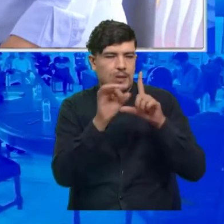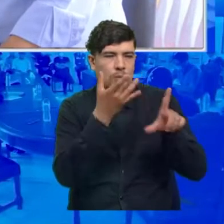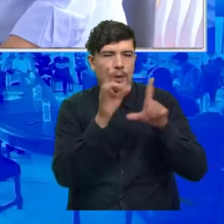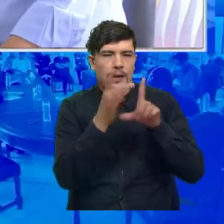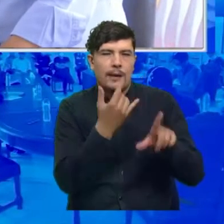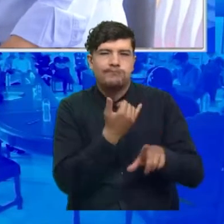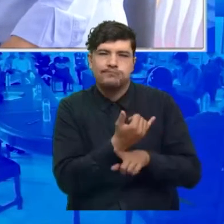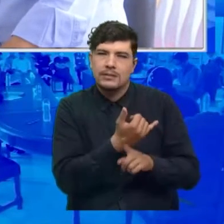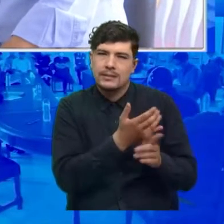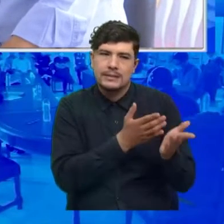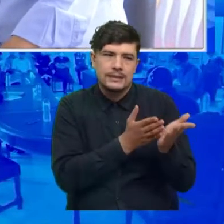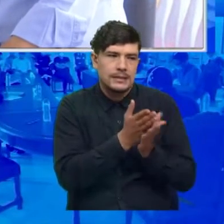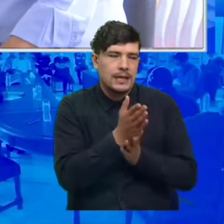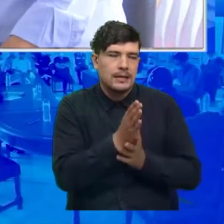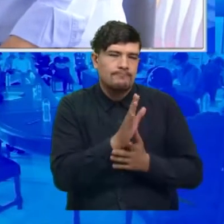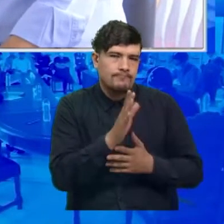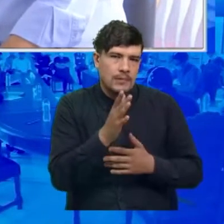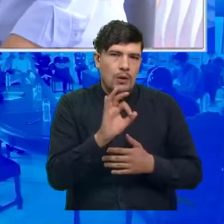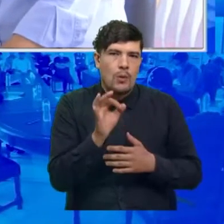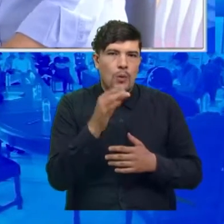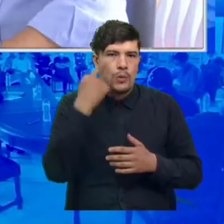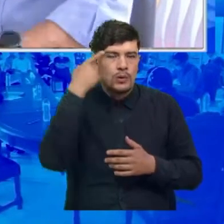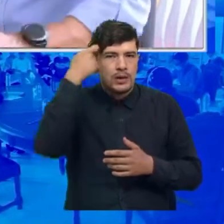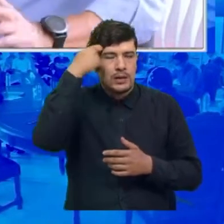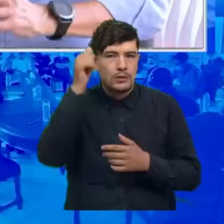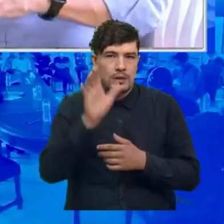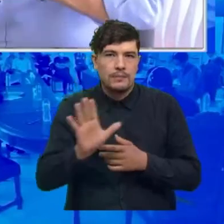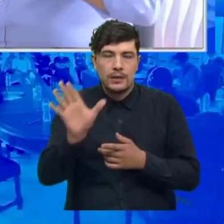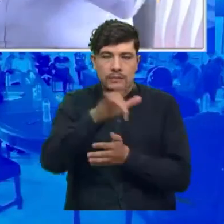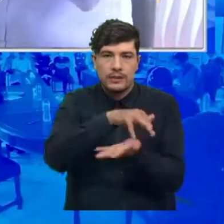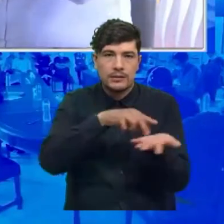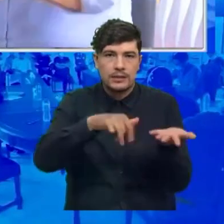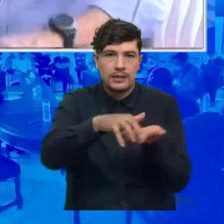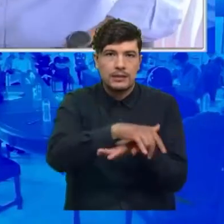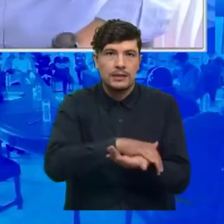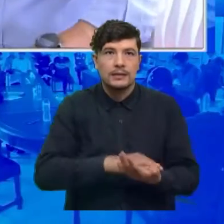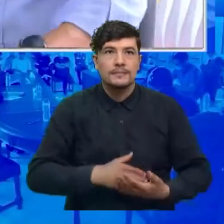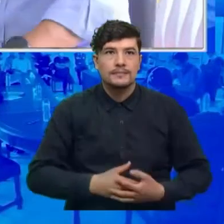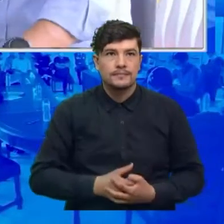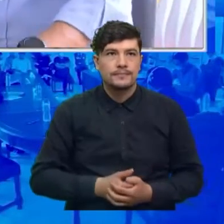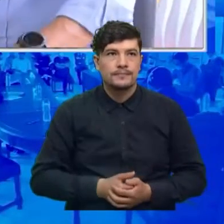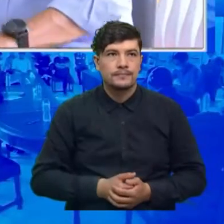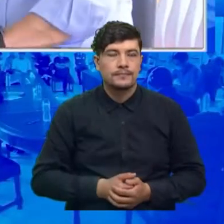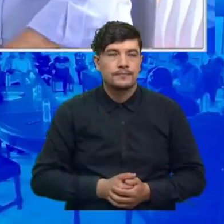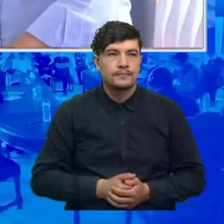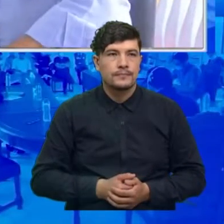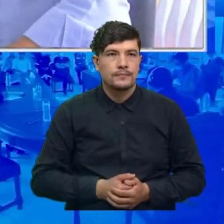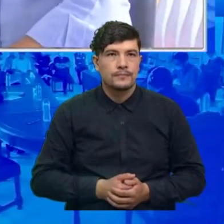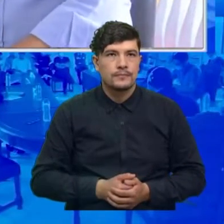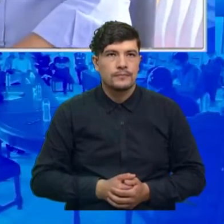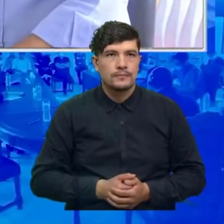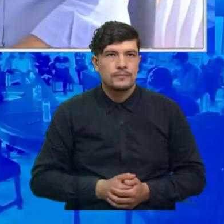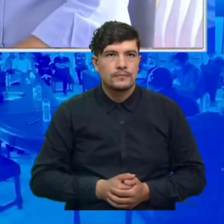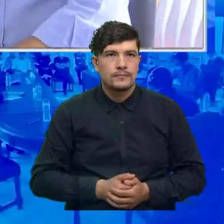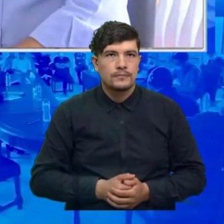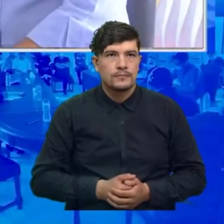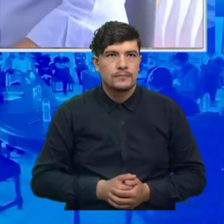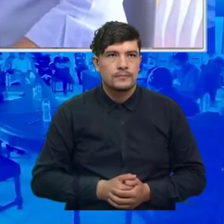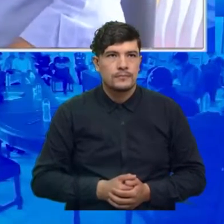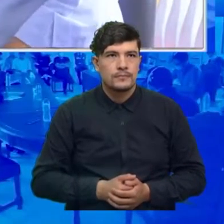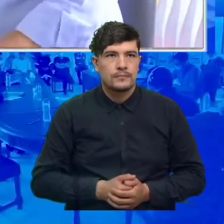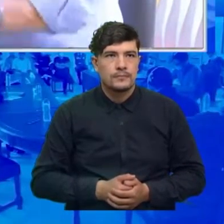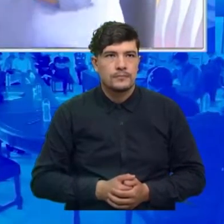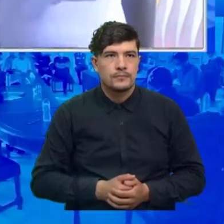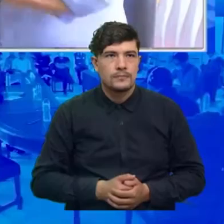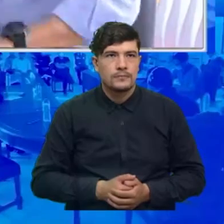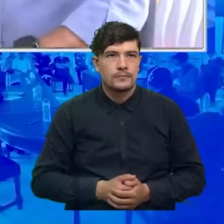duda es un lugar de retos y desafíos que tenemos otros como territorios uno sale el área metropolitana dios siempre dicho y se va para la provincia y se